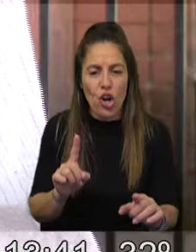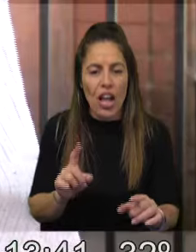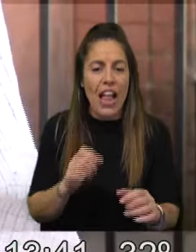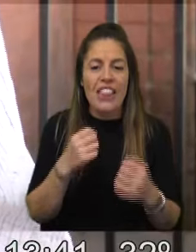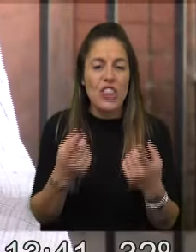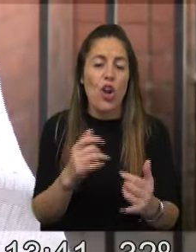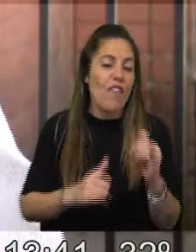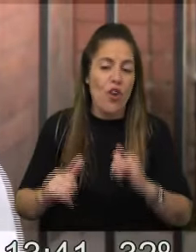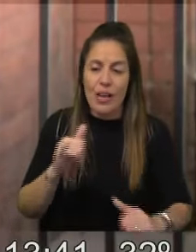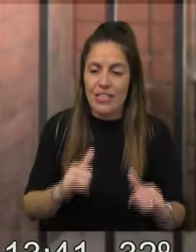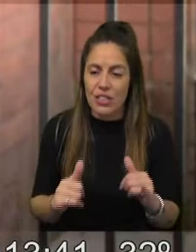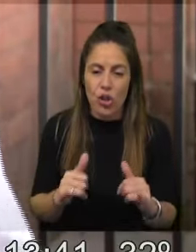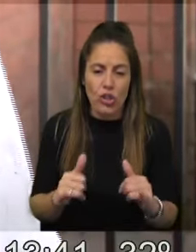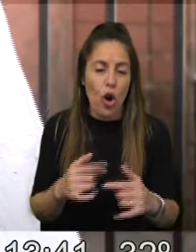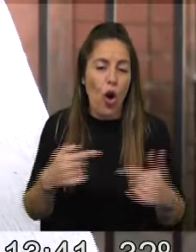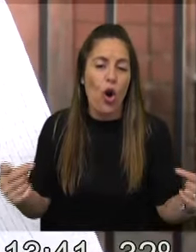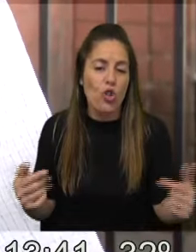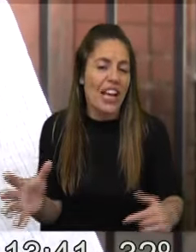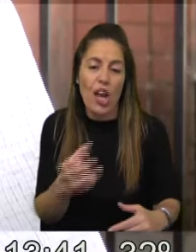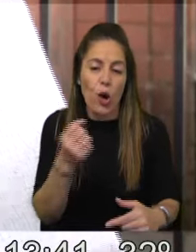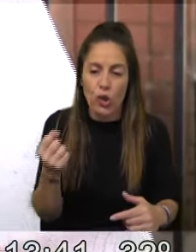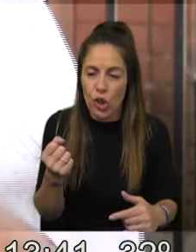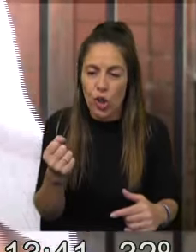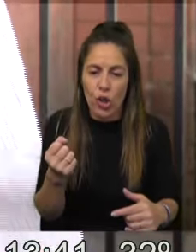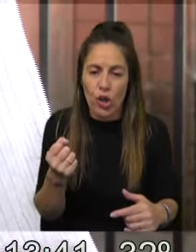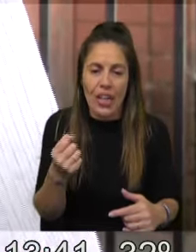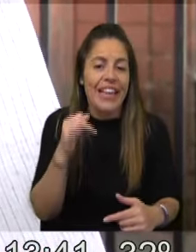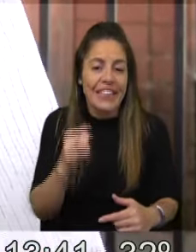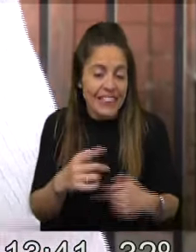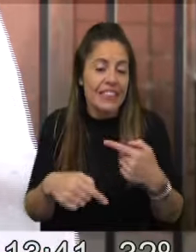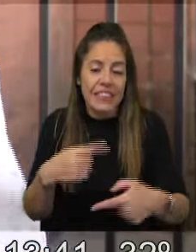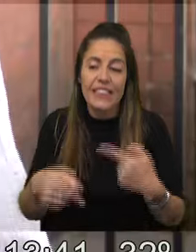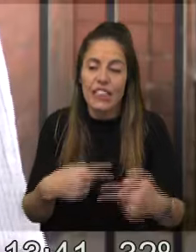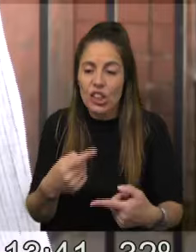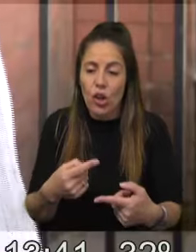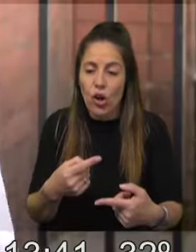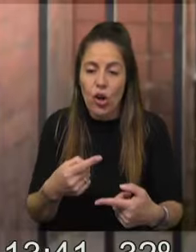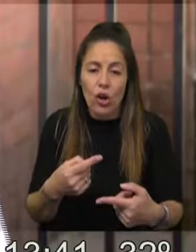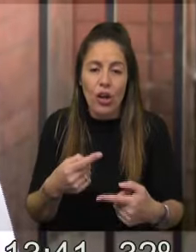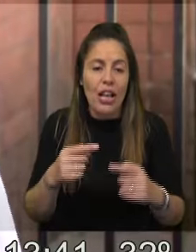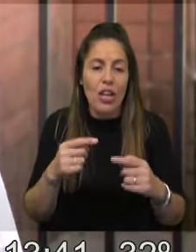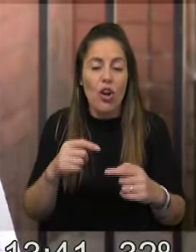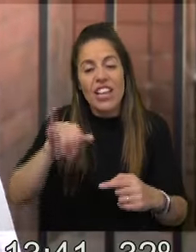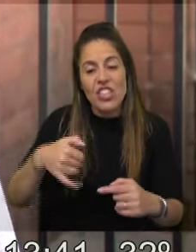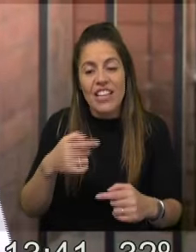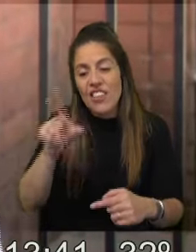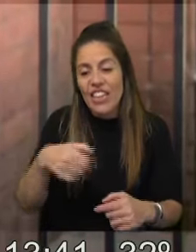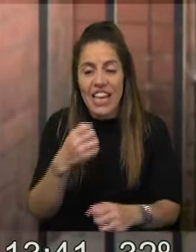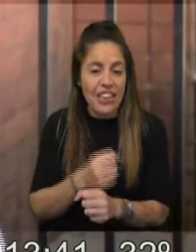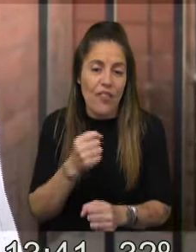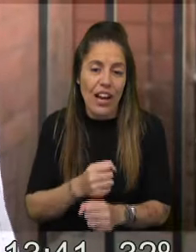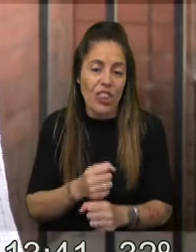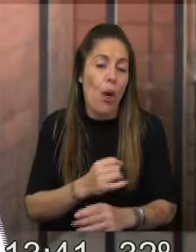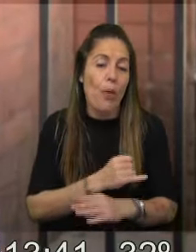la información o cosas que encontró y sí se siguió en materia de lo que se venía trabajando porque